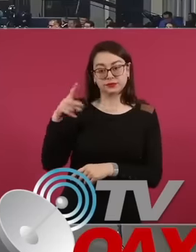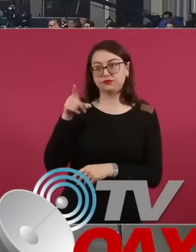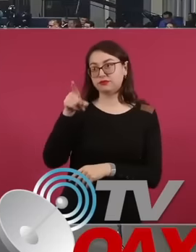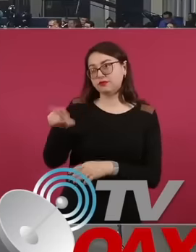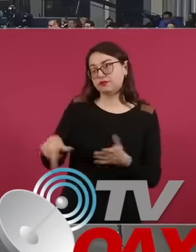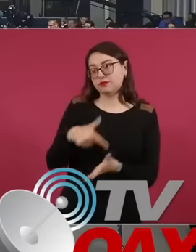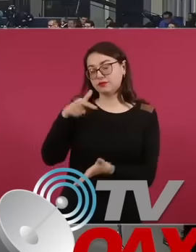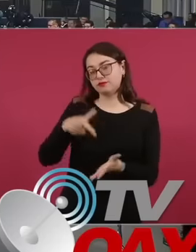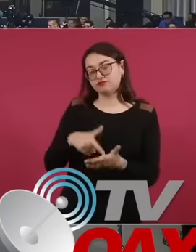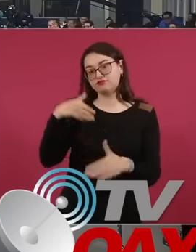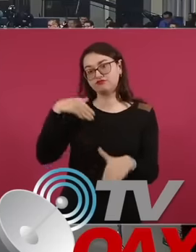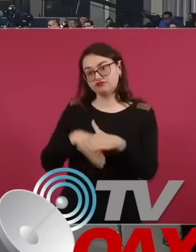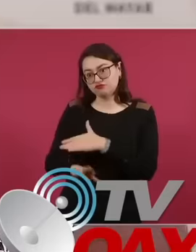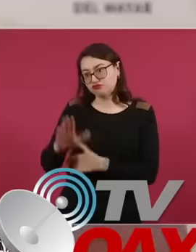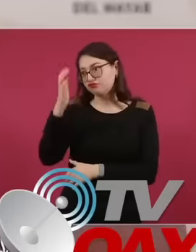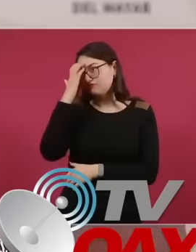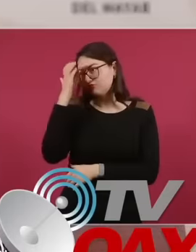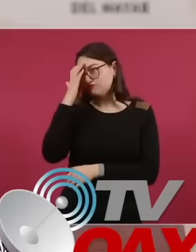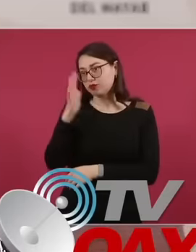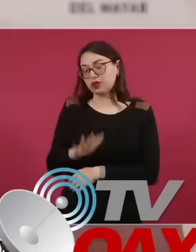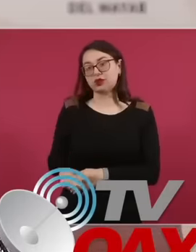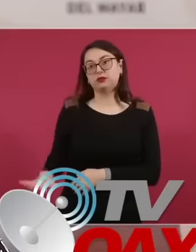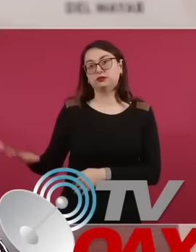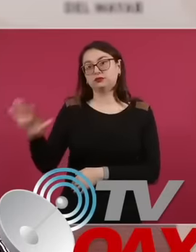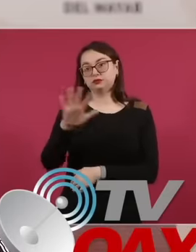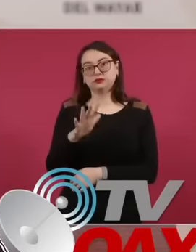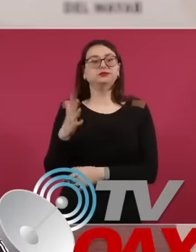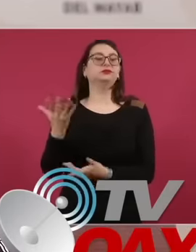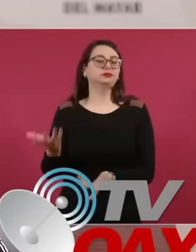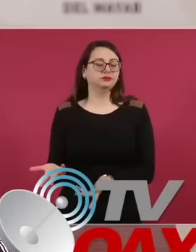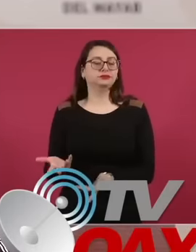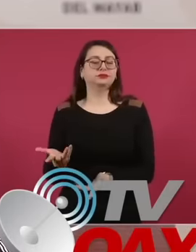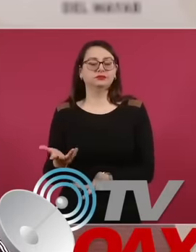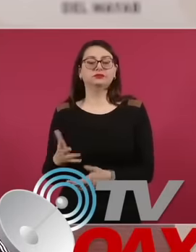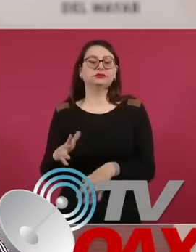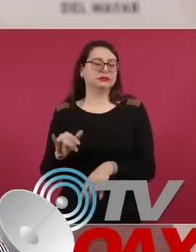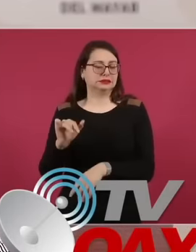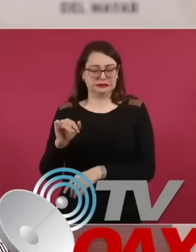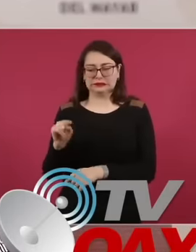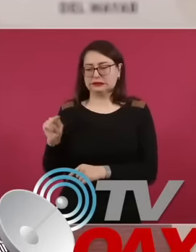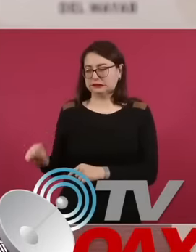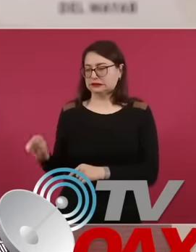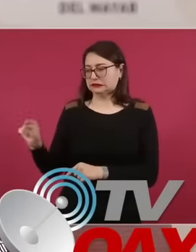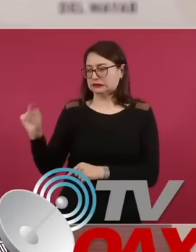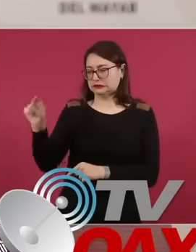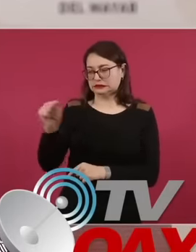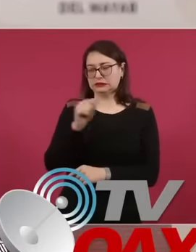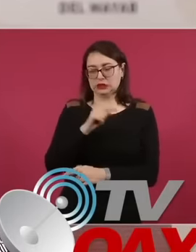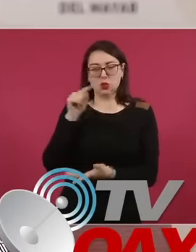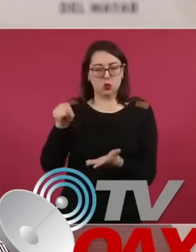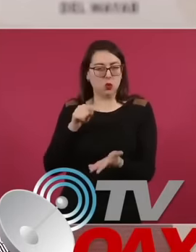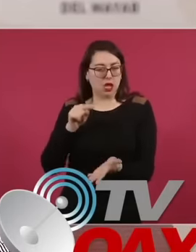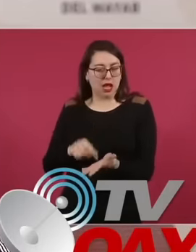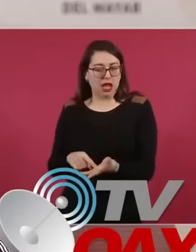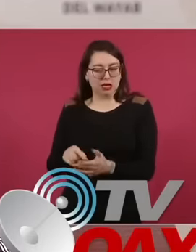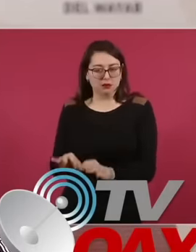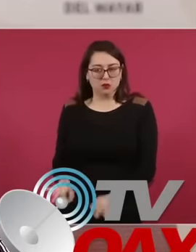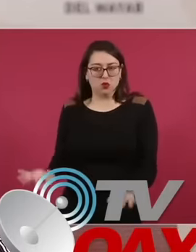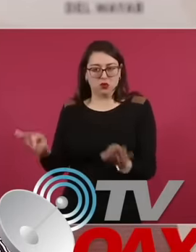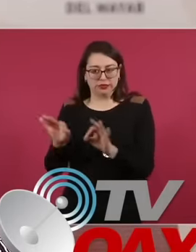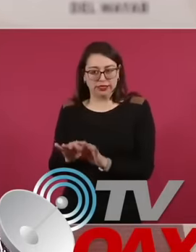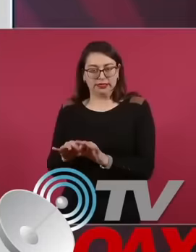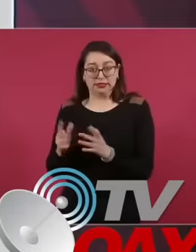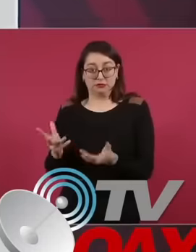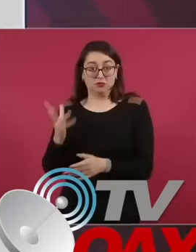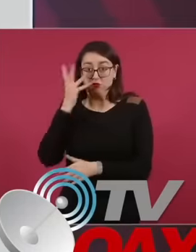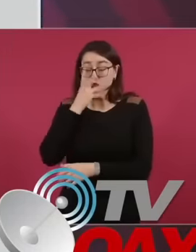pueda ver el fuerte de San Juan de Ulúa y el malecón, y es tan bello Veracruz, tan importante